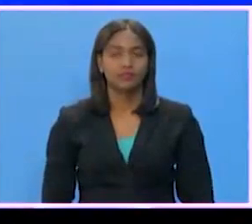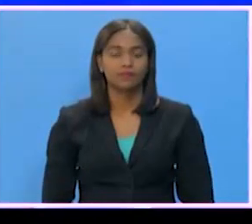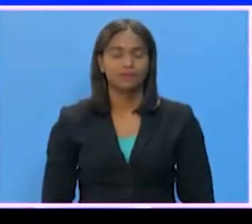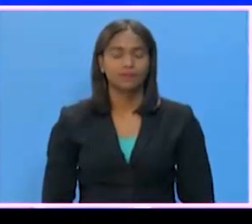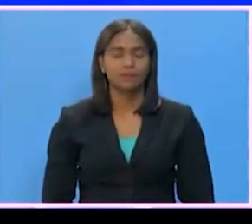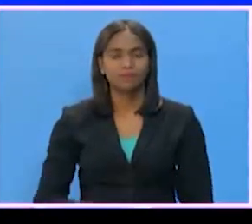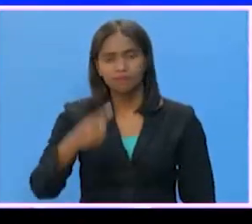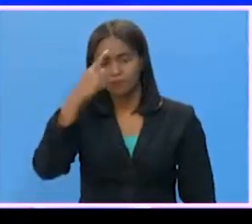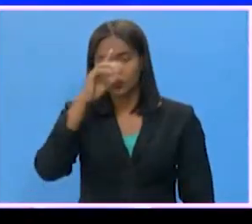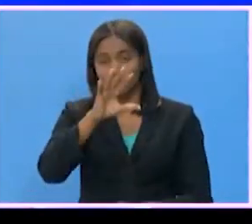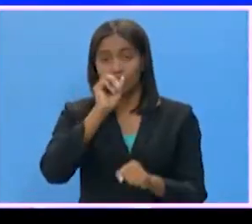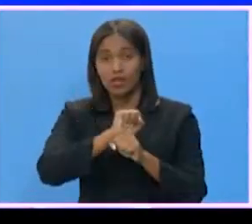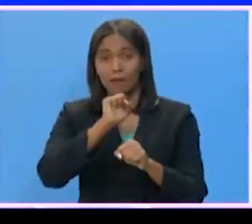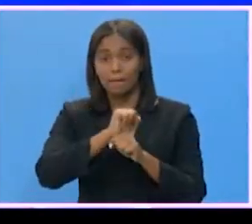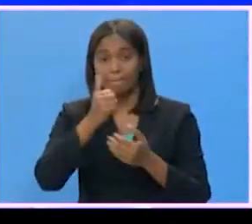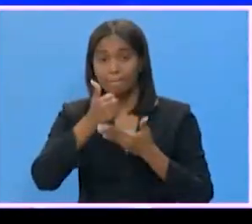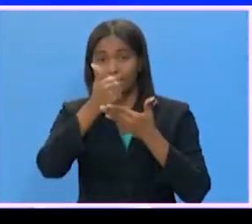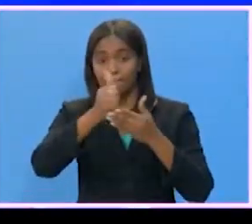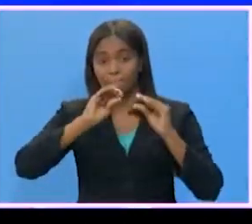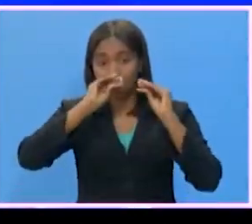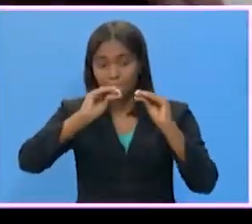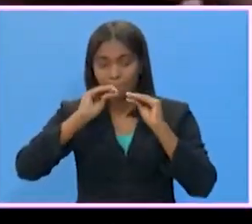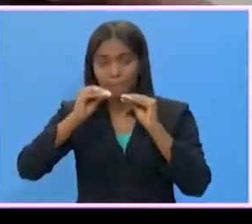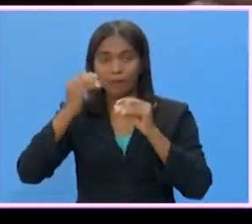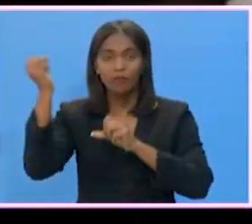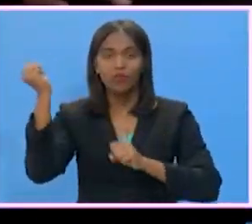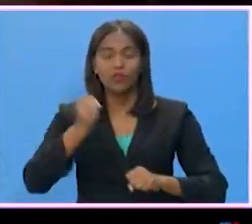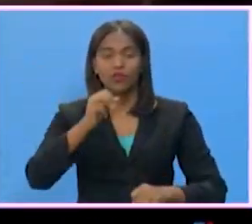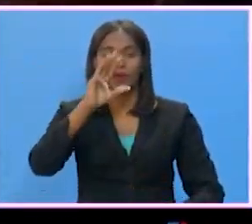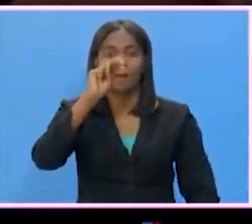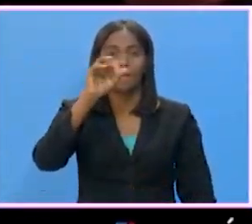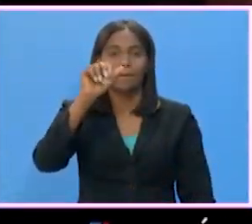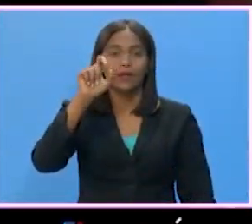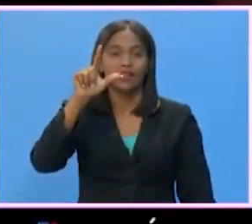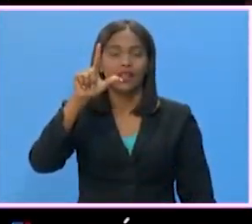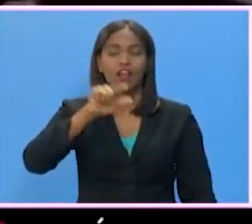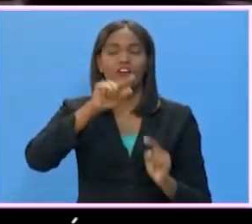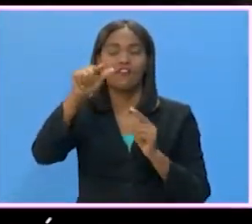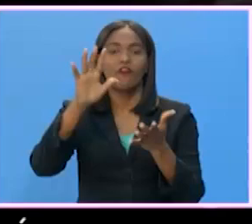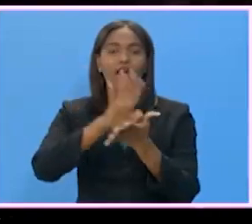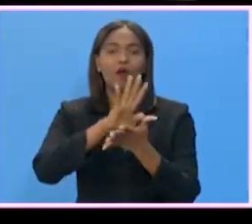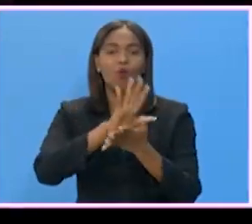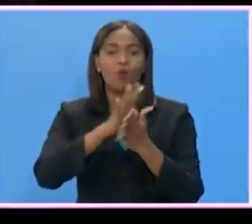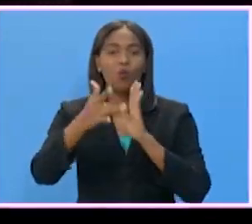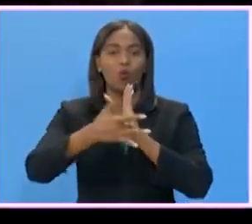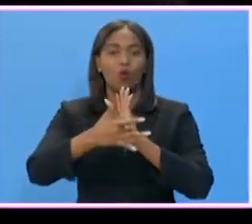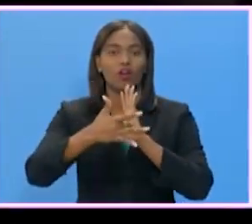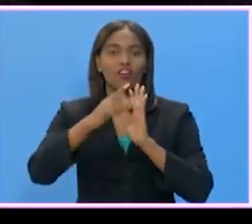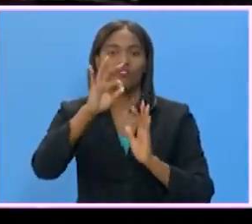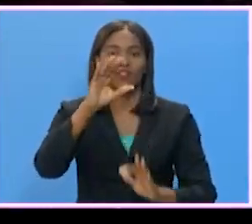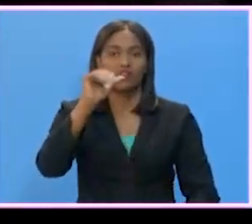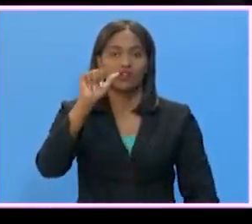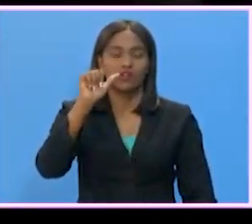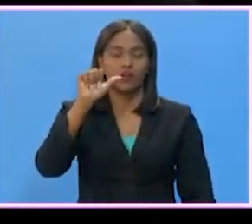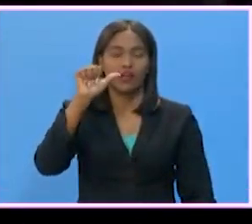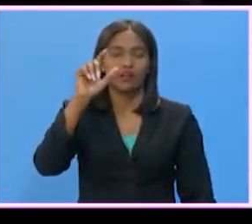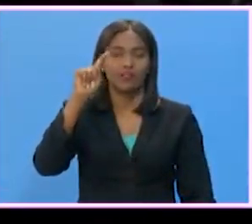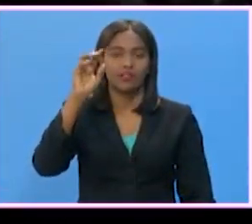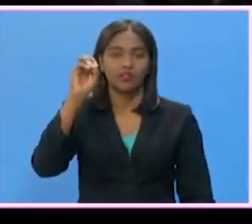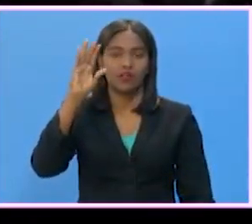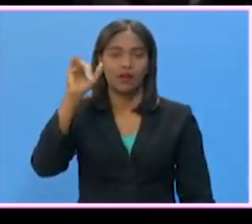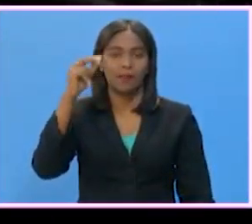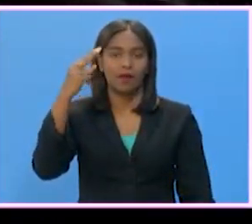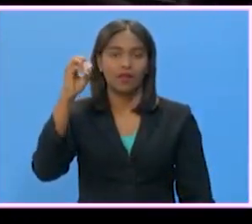Como parte de su labor de psicoeducar, la Fundación Manantial estuvo en el Politécnico Francisco Alberto Caamaño de Ñó, en Villa Mella, Santo